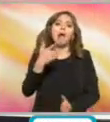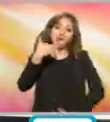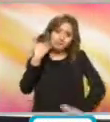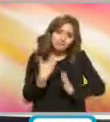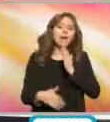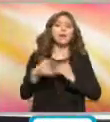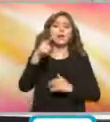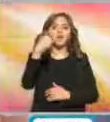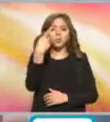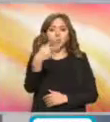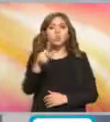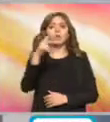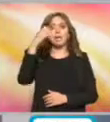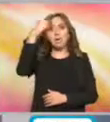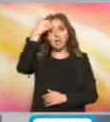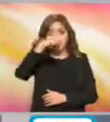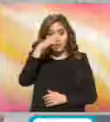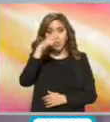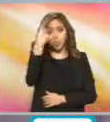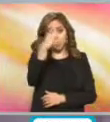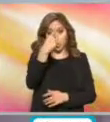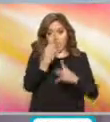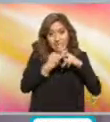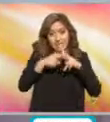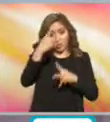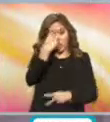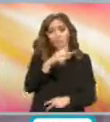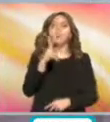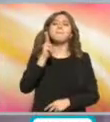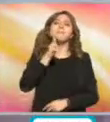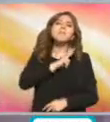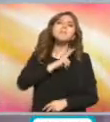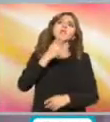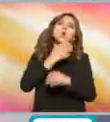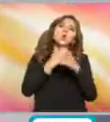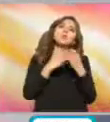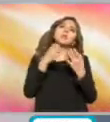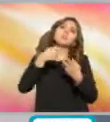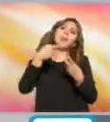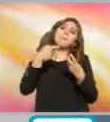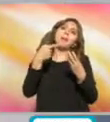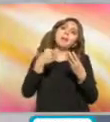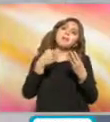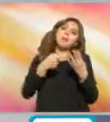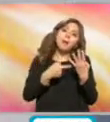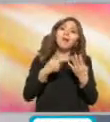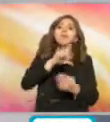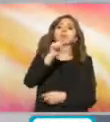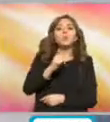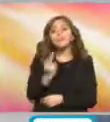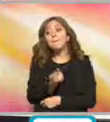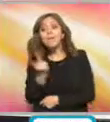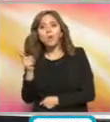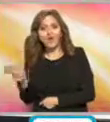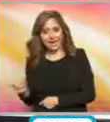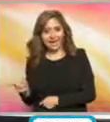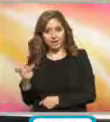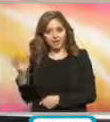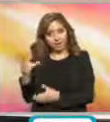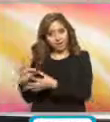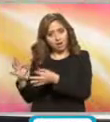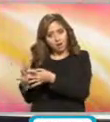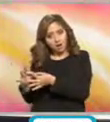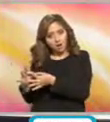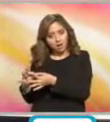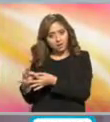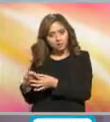tu experiencia. ¿Qué crees? Que en mi día me pasó esto y esto y esto. ¿Tú qué tal? Ajá. Primero hablo yo. ¿Y si te contestas O bien? yo elegí cenar esto. ¿Tú